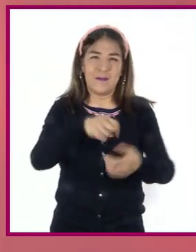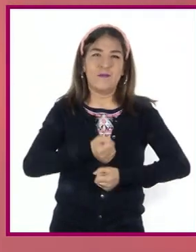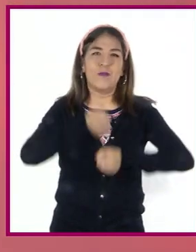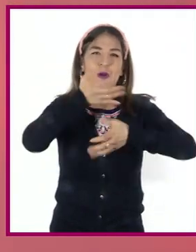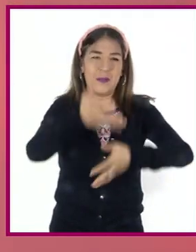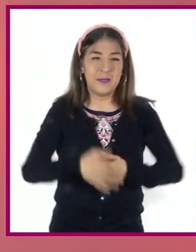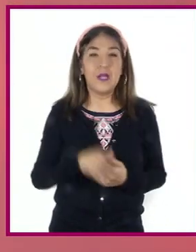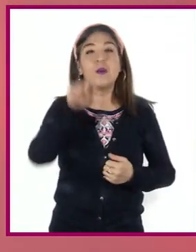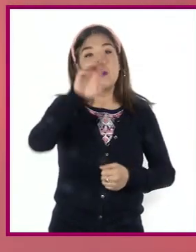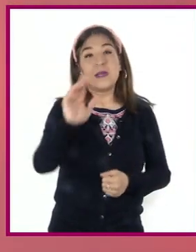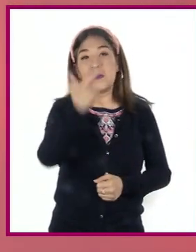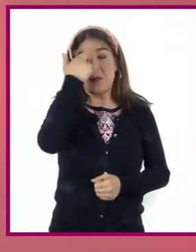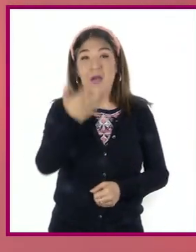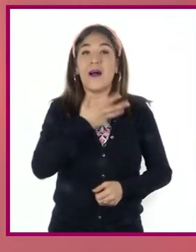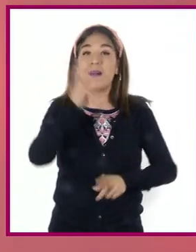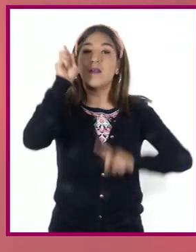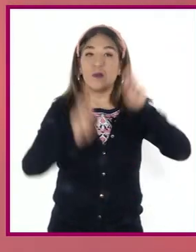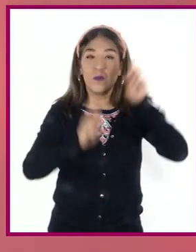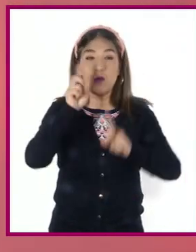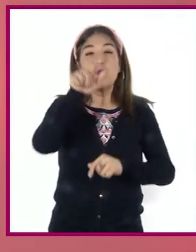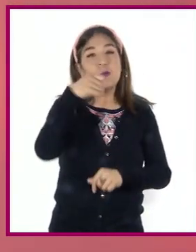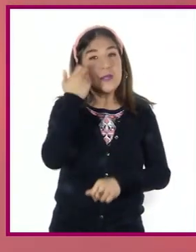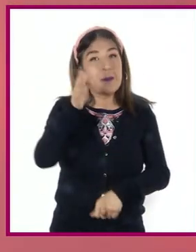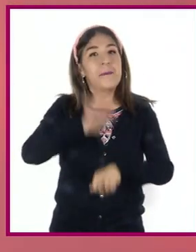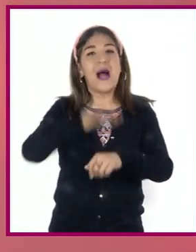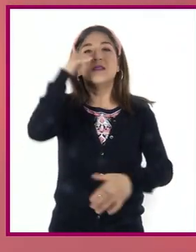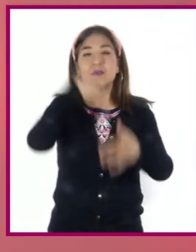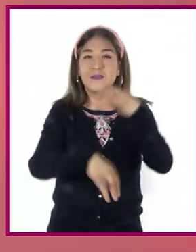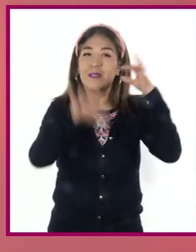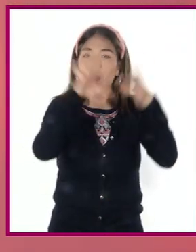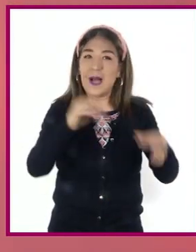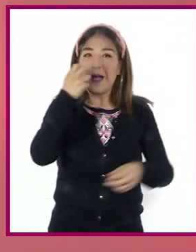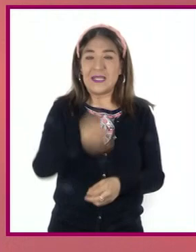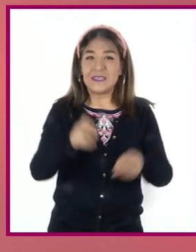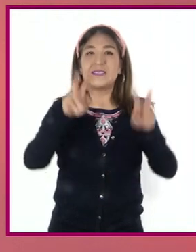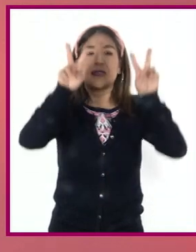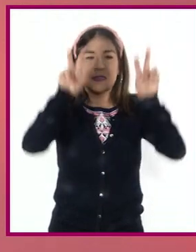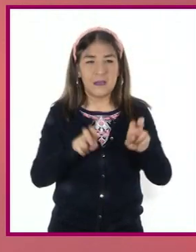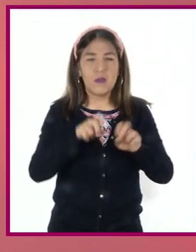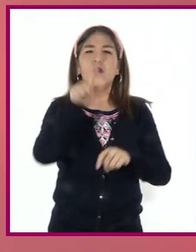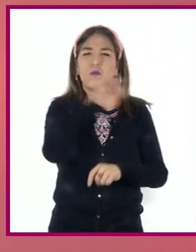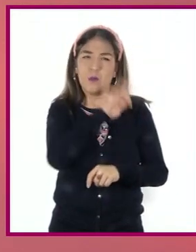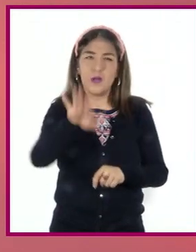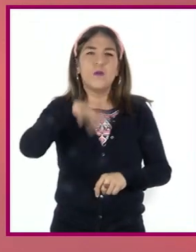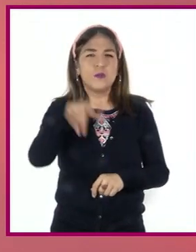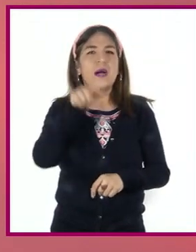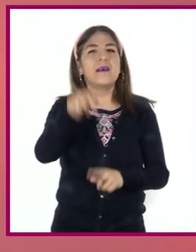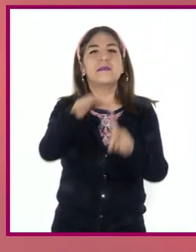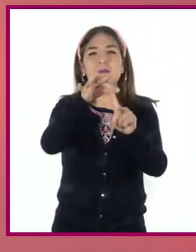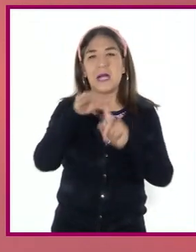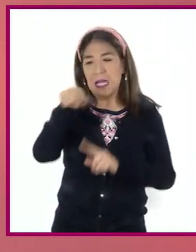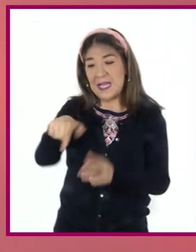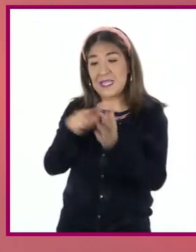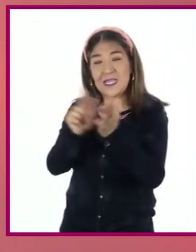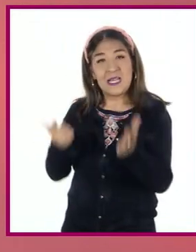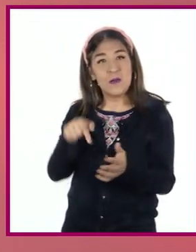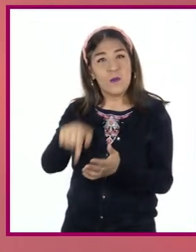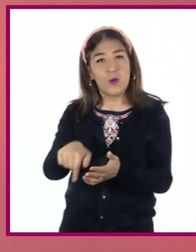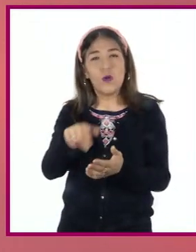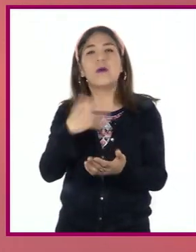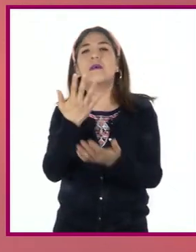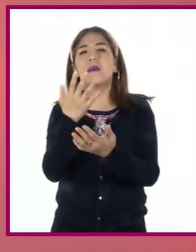y en la vida diaria, pero también en el habla que escuchamos y producimos los hablantes del español y de